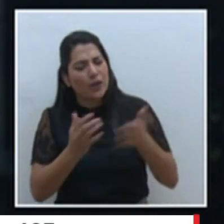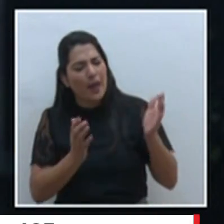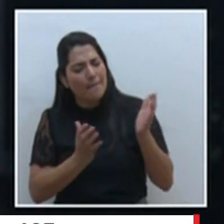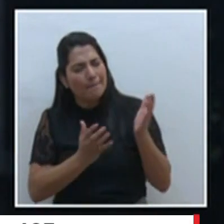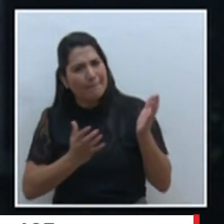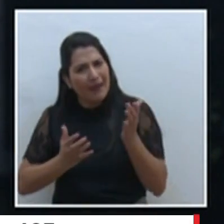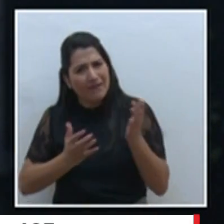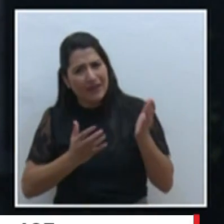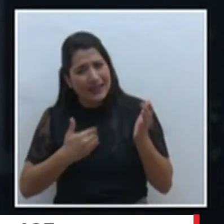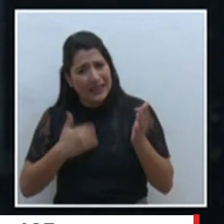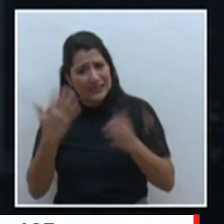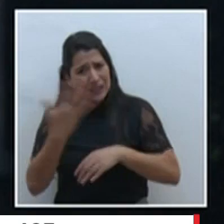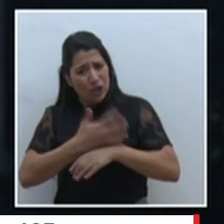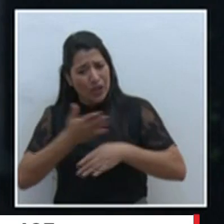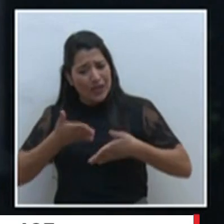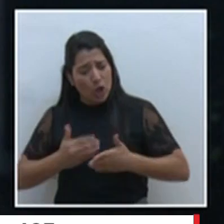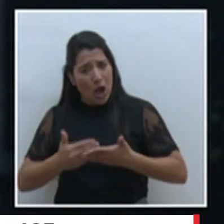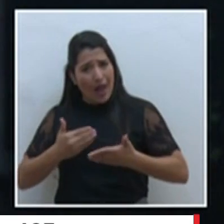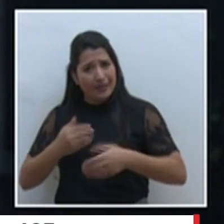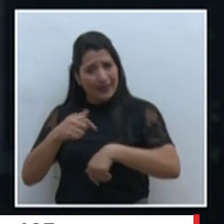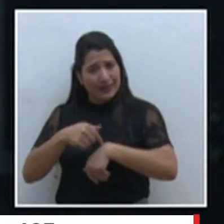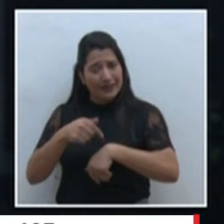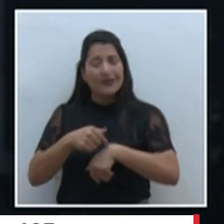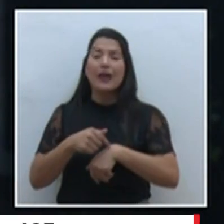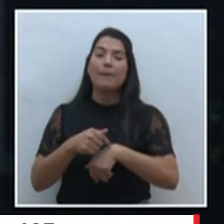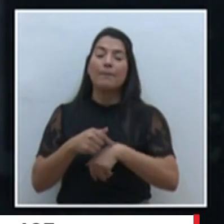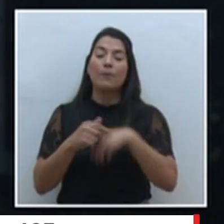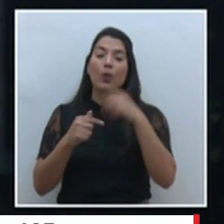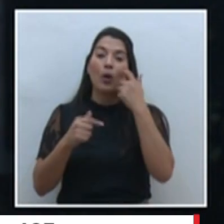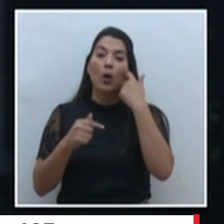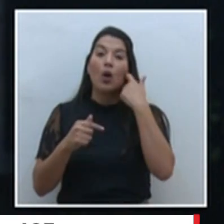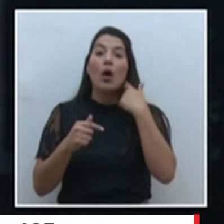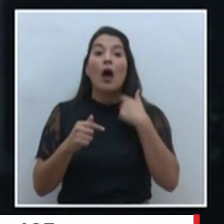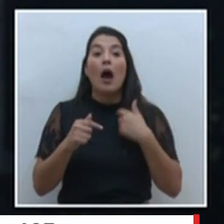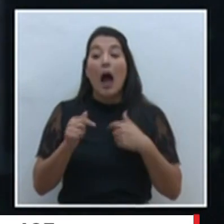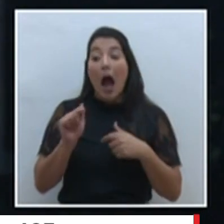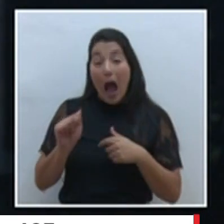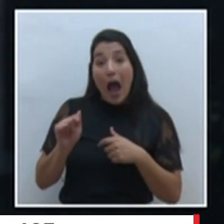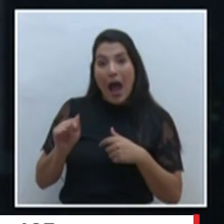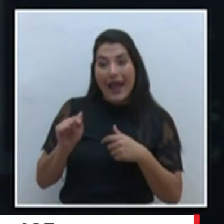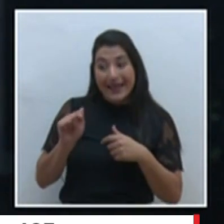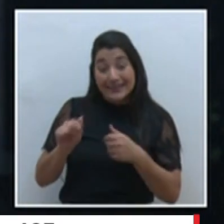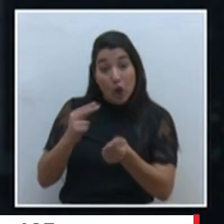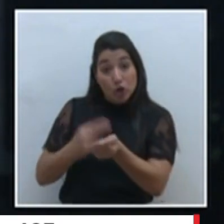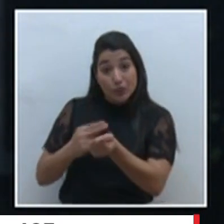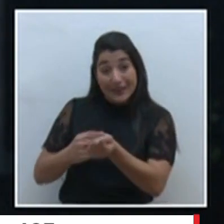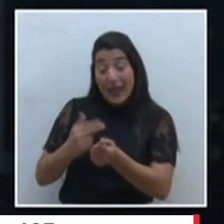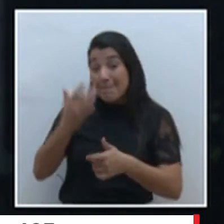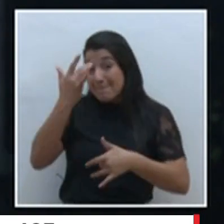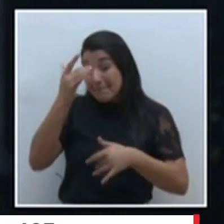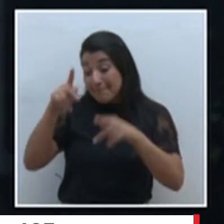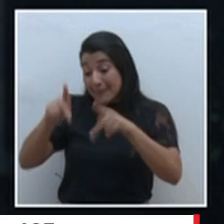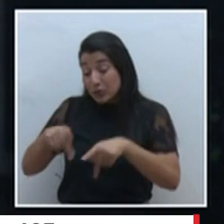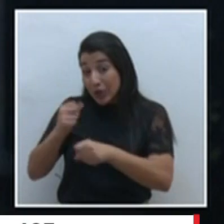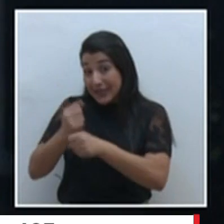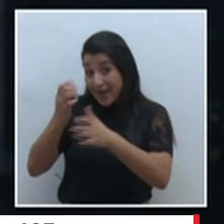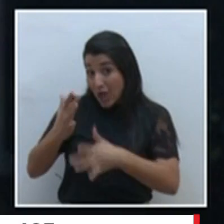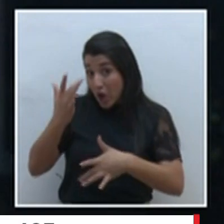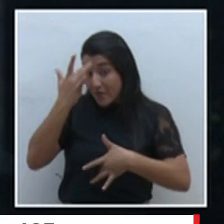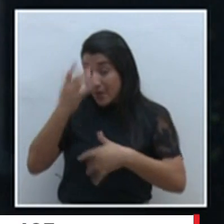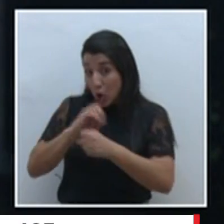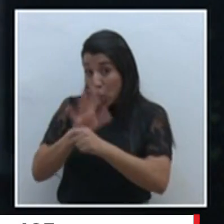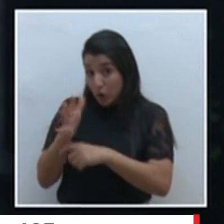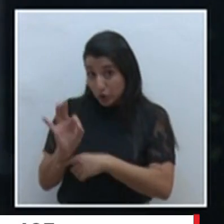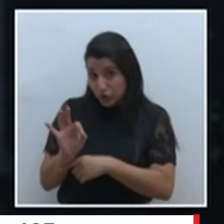prematura. Habían casos positivos por COVID en funcionarios de salud. Quiero saber si específicamente la investigación está